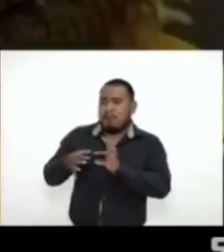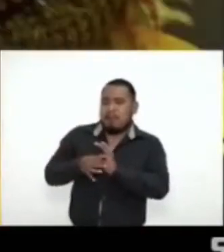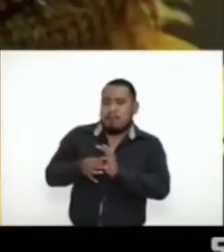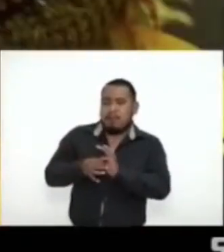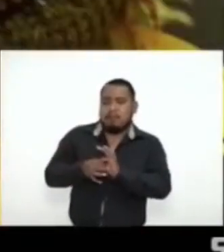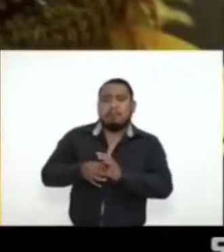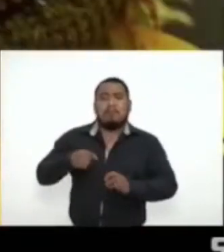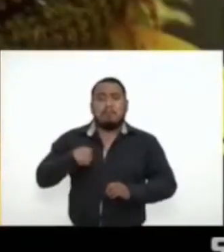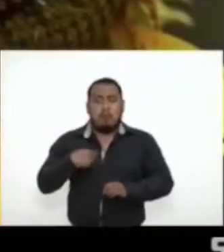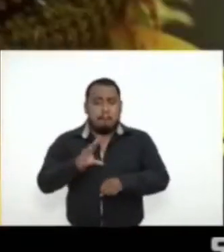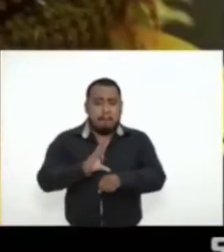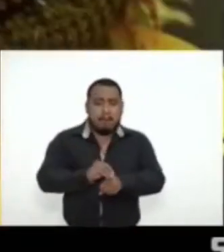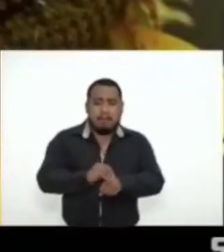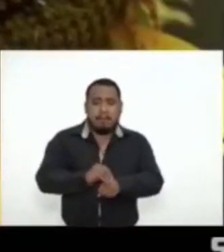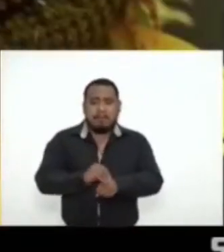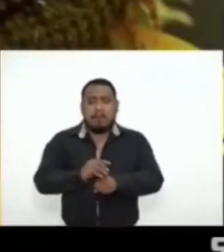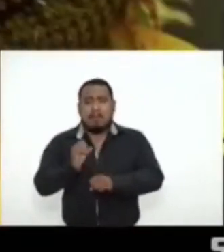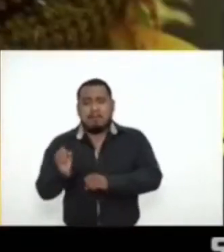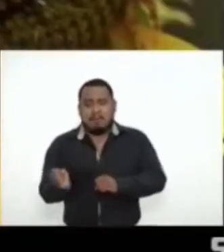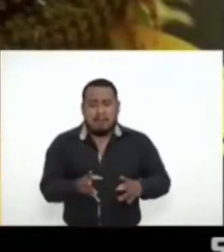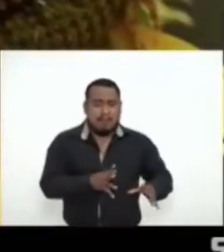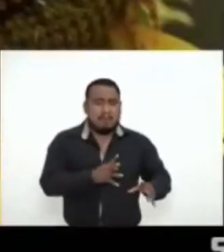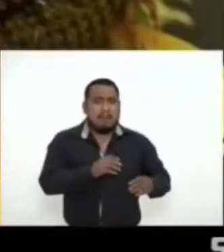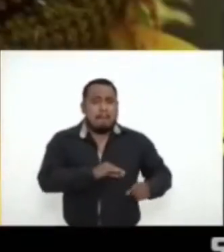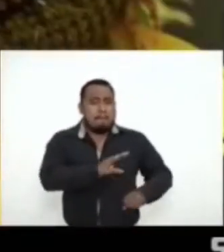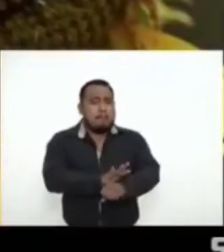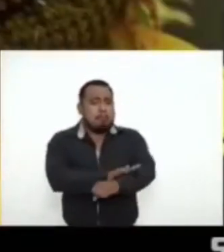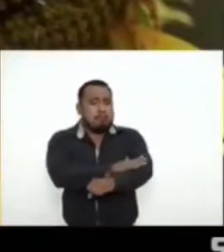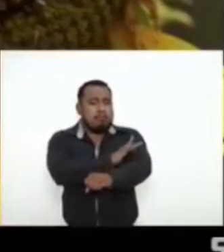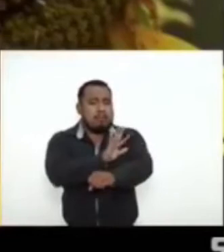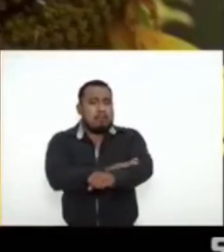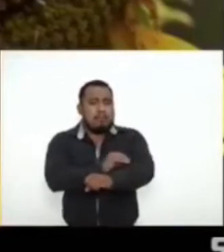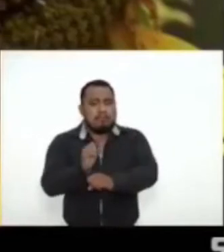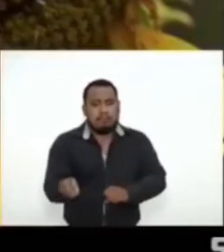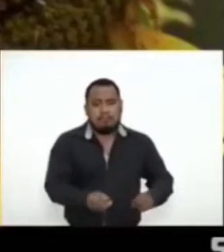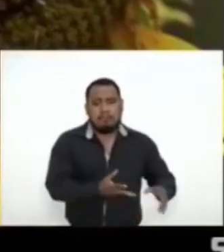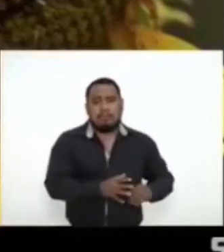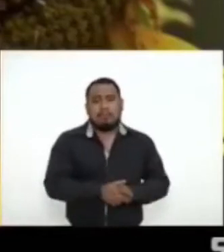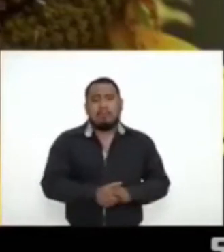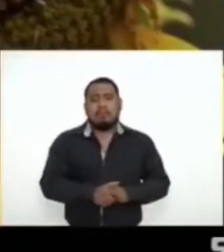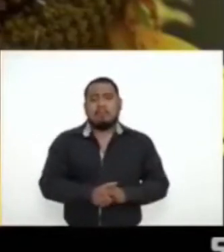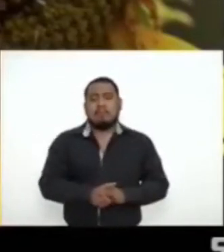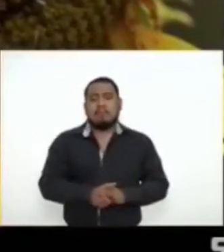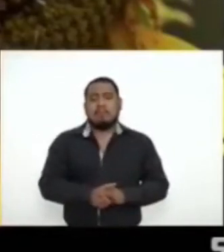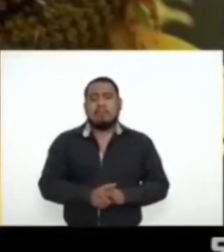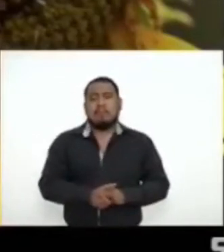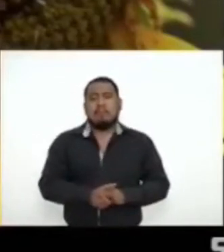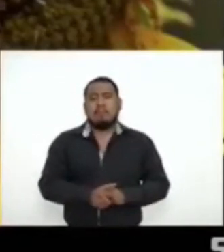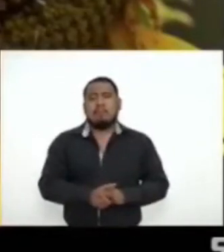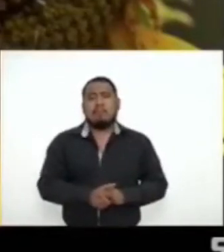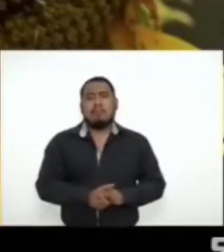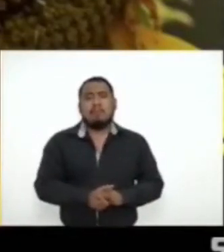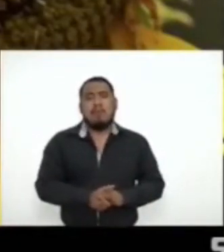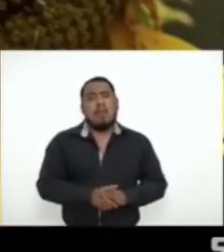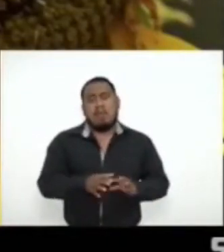doy permiso a descargar esta emoción. No tengo que hacer nada, ni respirar, ni contar. Nada